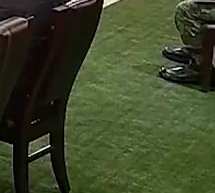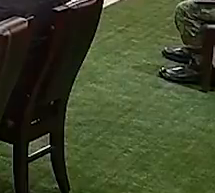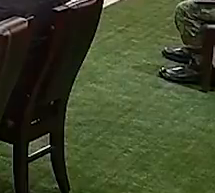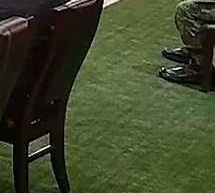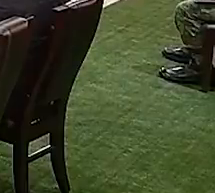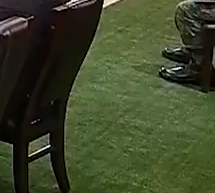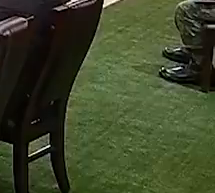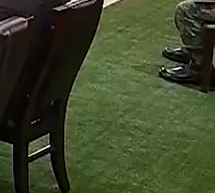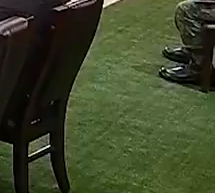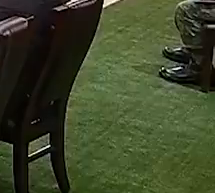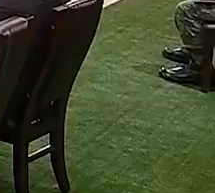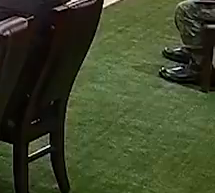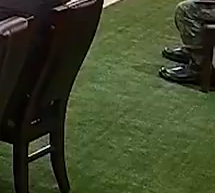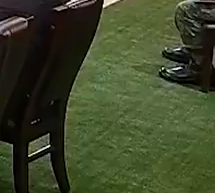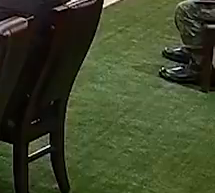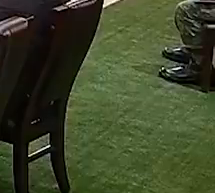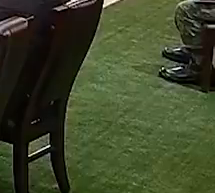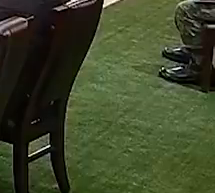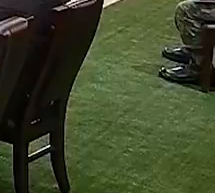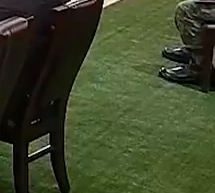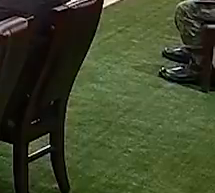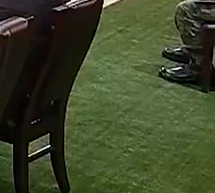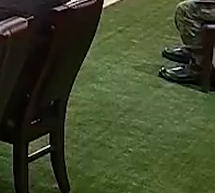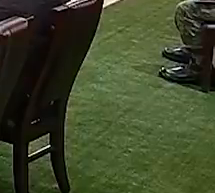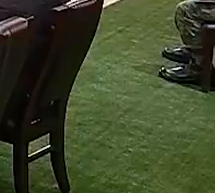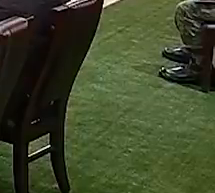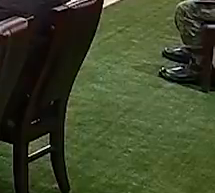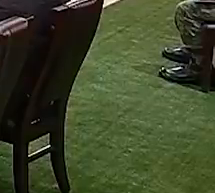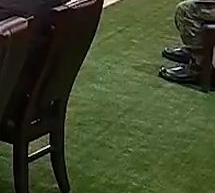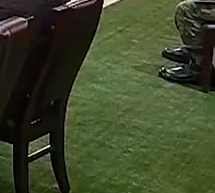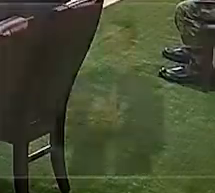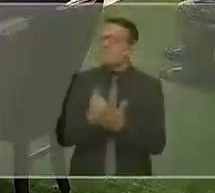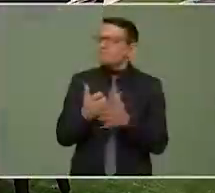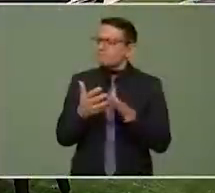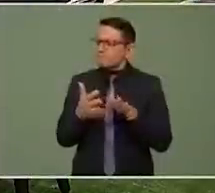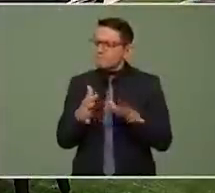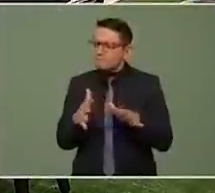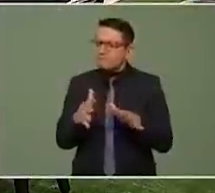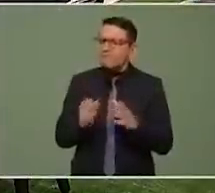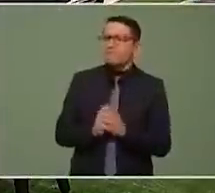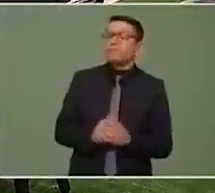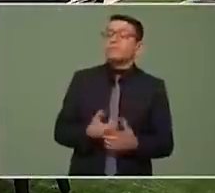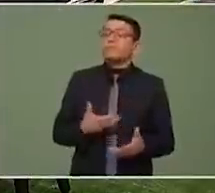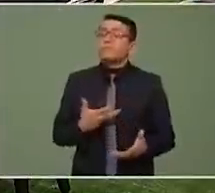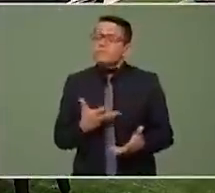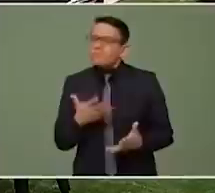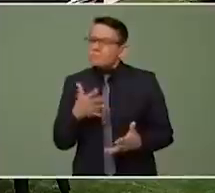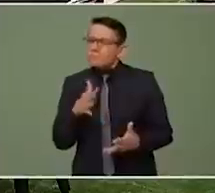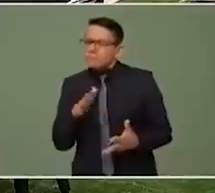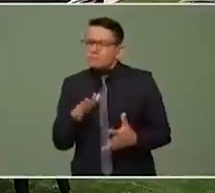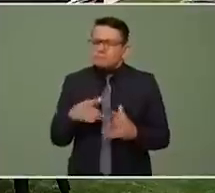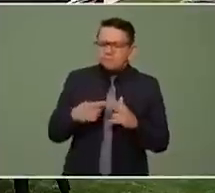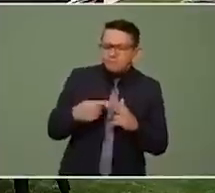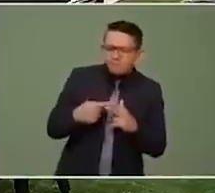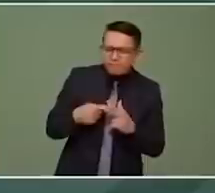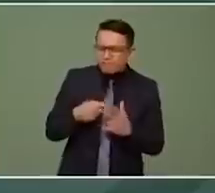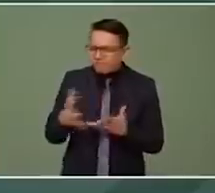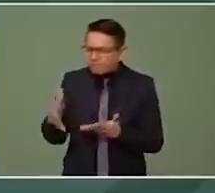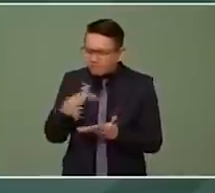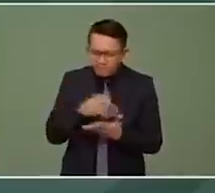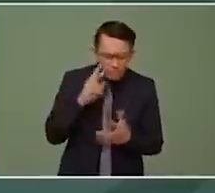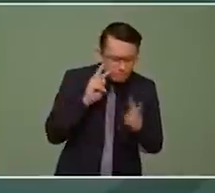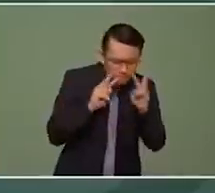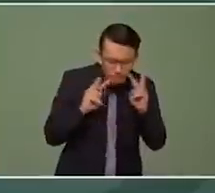de pesos todavía no podemos erradicar por completo el